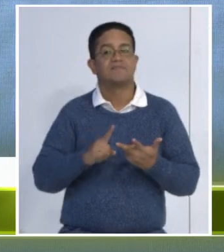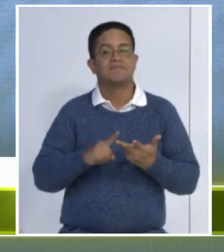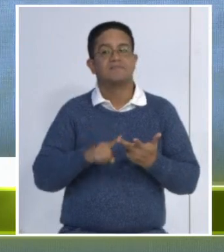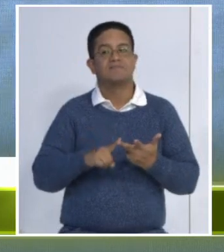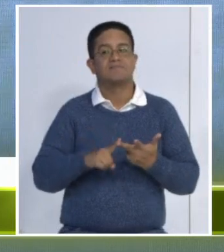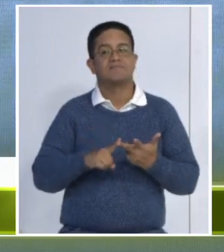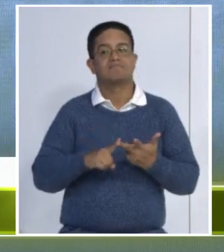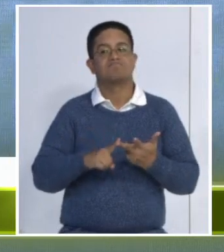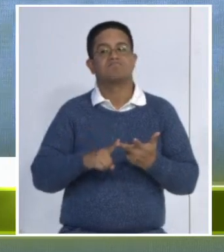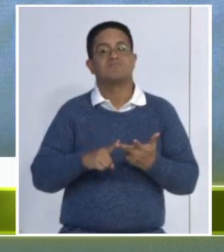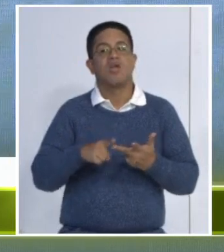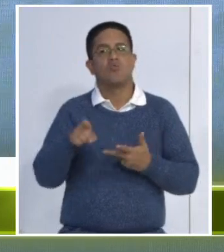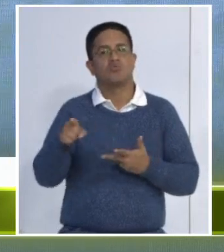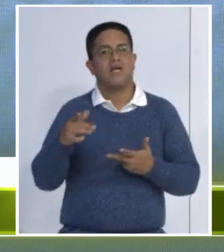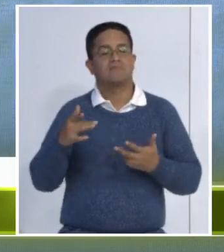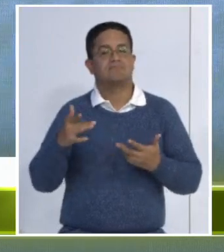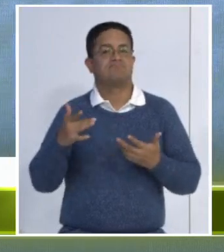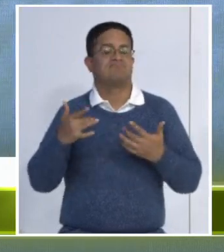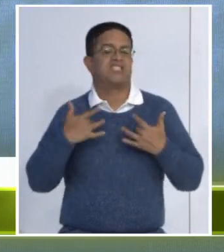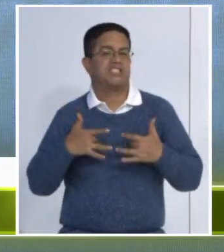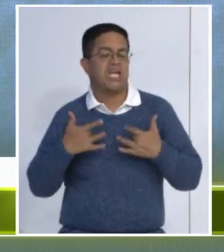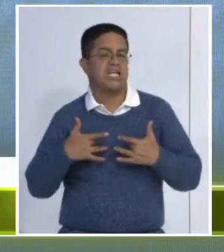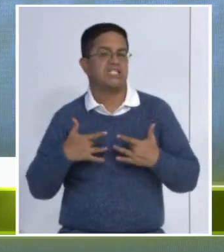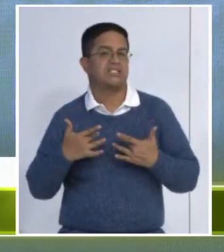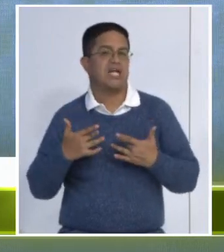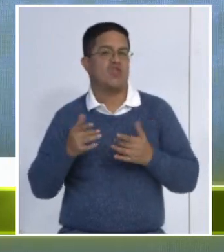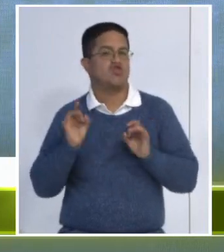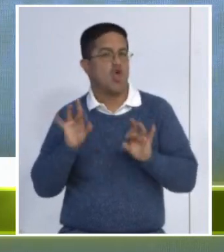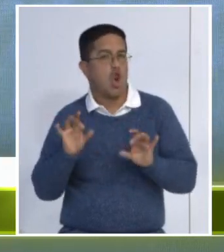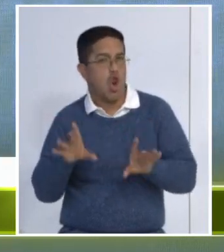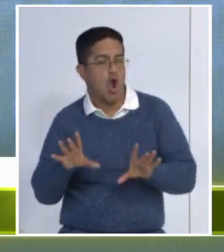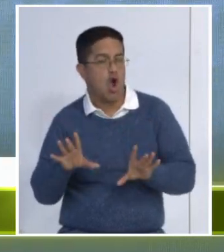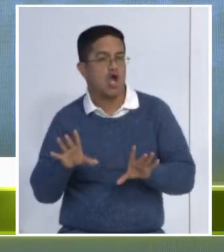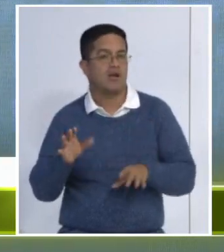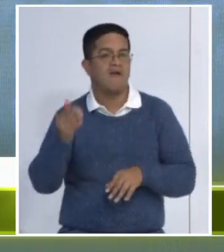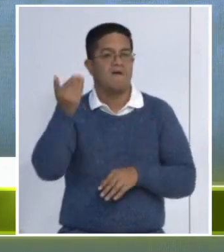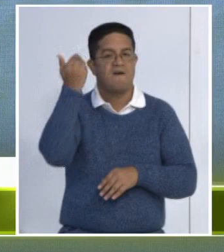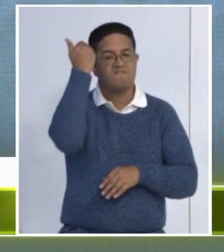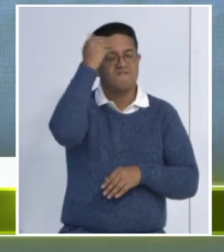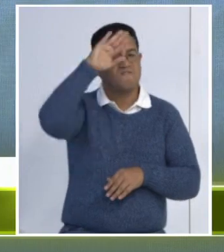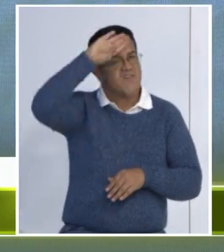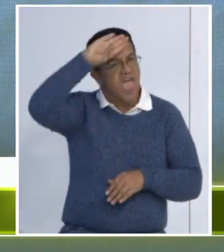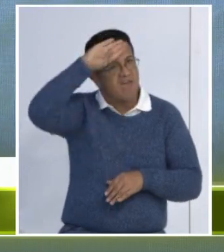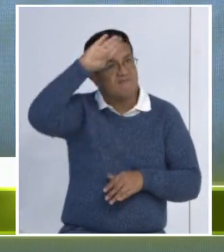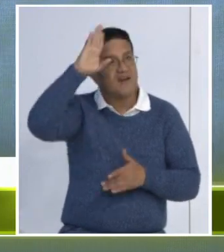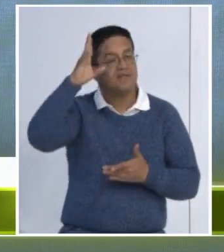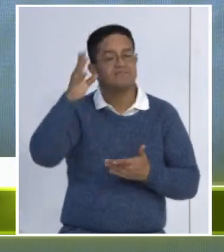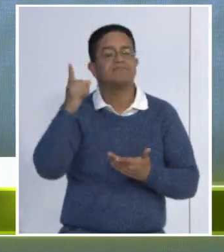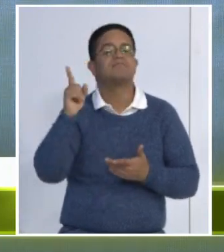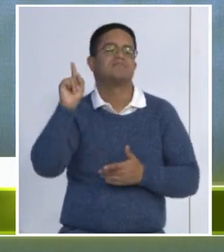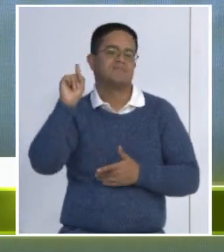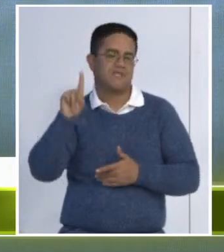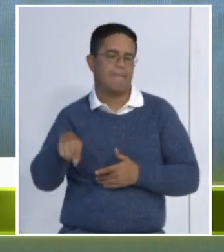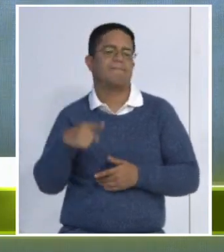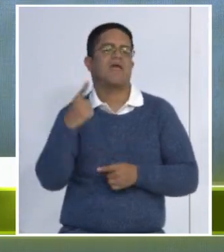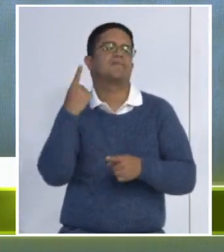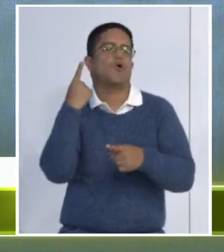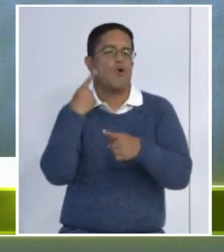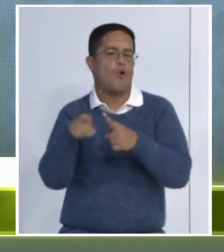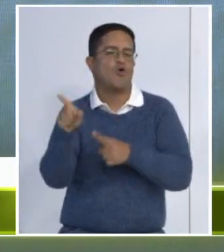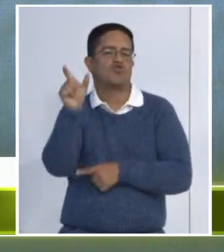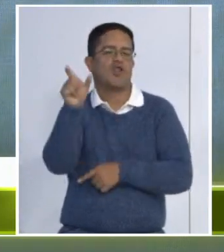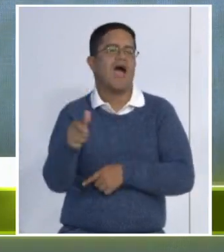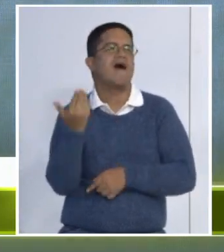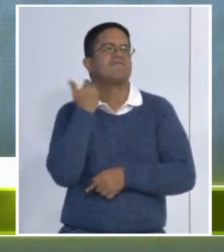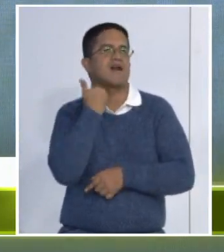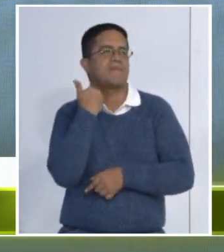tiene, porque no solamente el chikungunya es el que produce alteraciones a nivel articular, hay otras enfermedades que producen alteraciones y